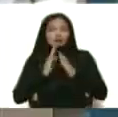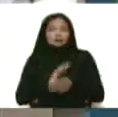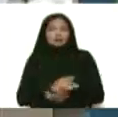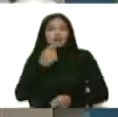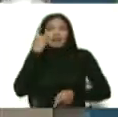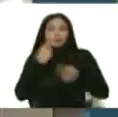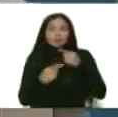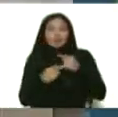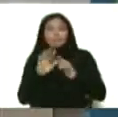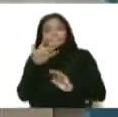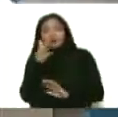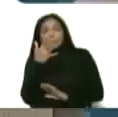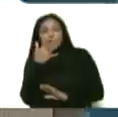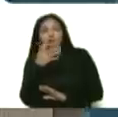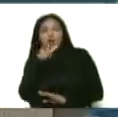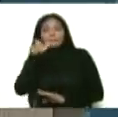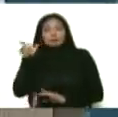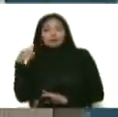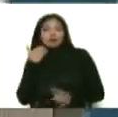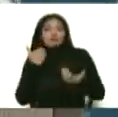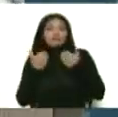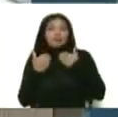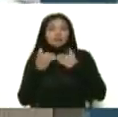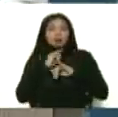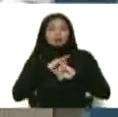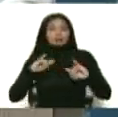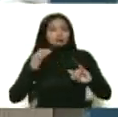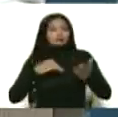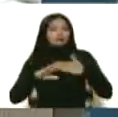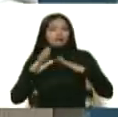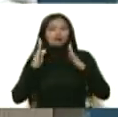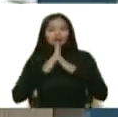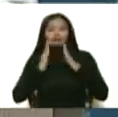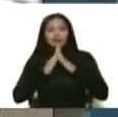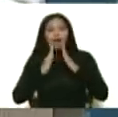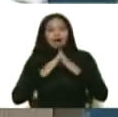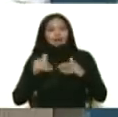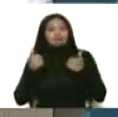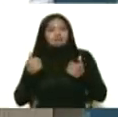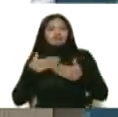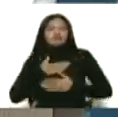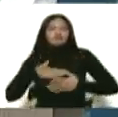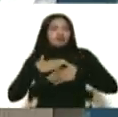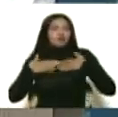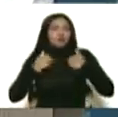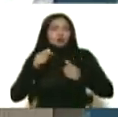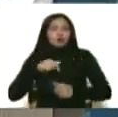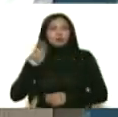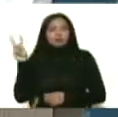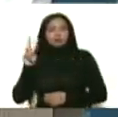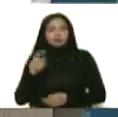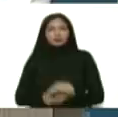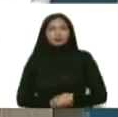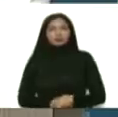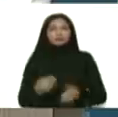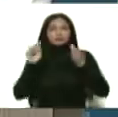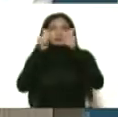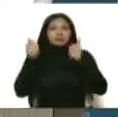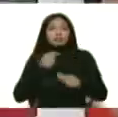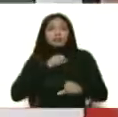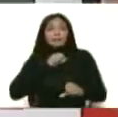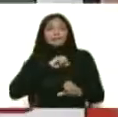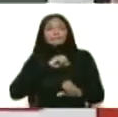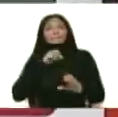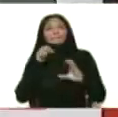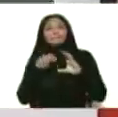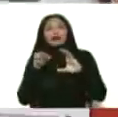mitad aproximadamente de los pacientes están ya de alta en Venezuela. El sistema Patria sigue